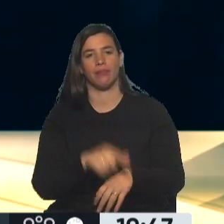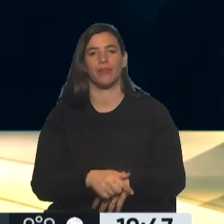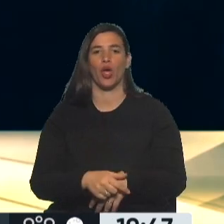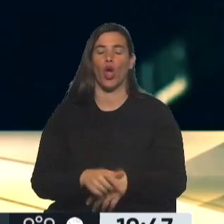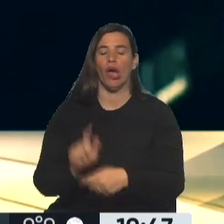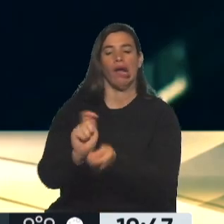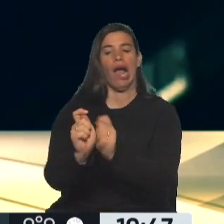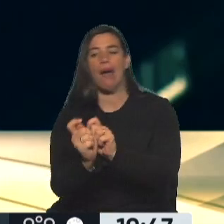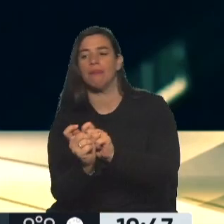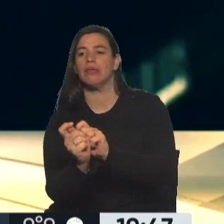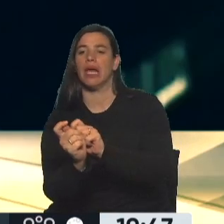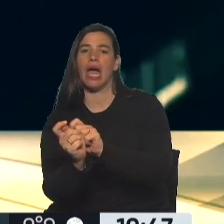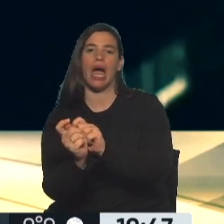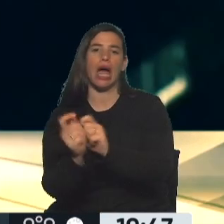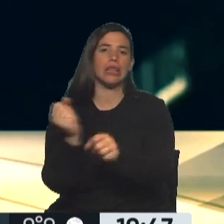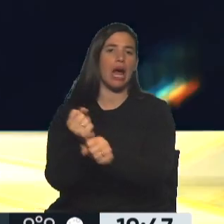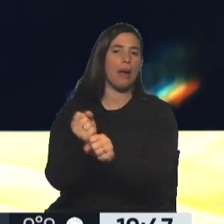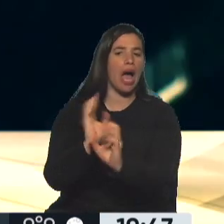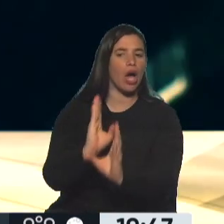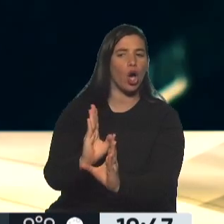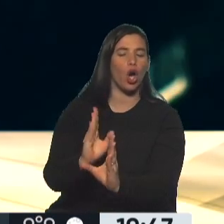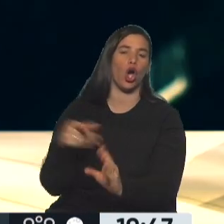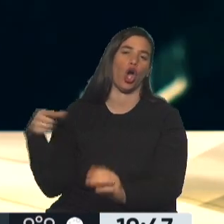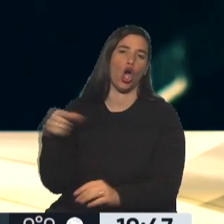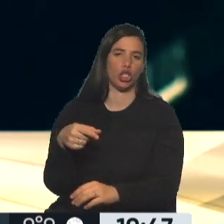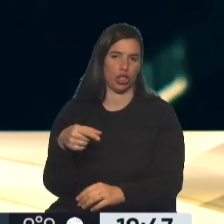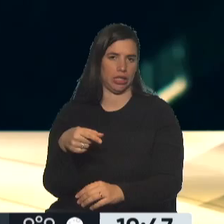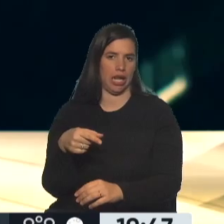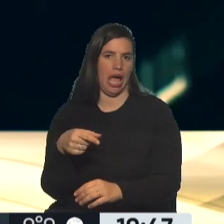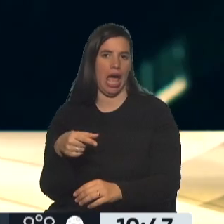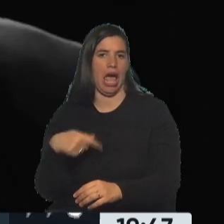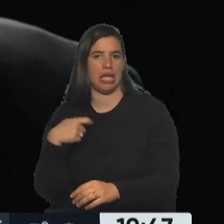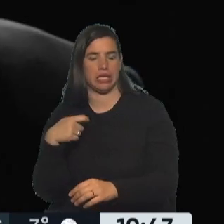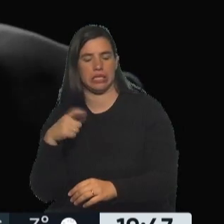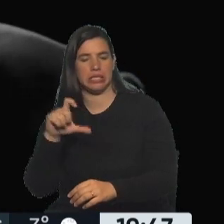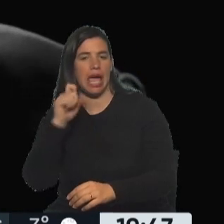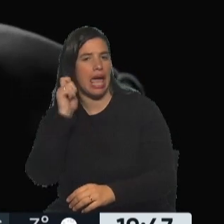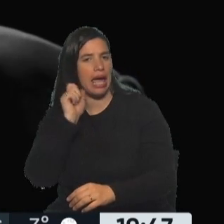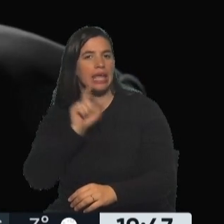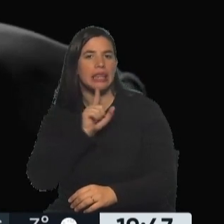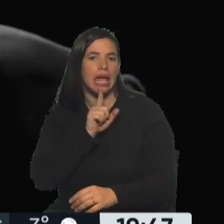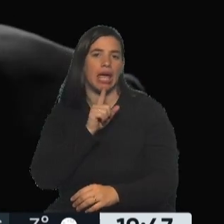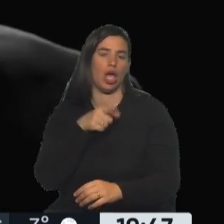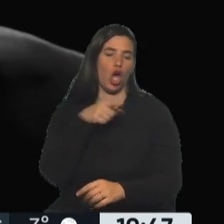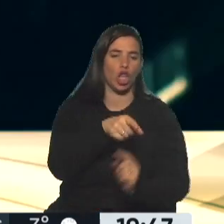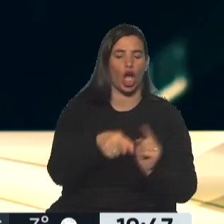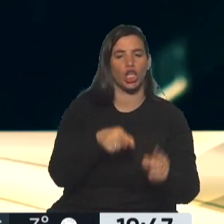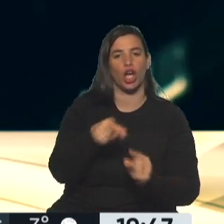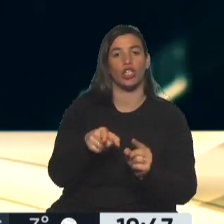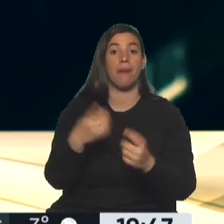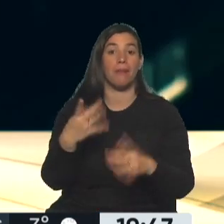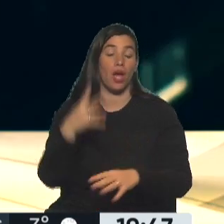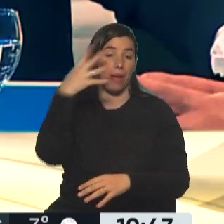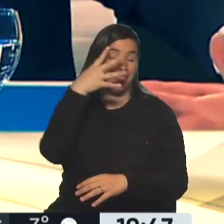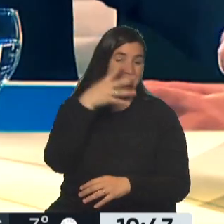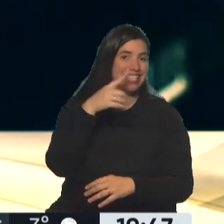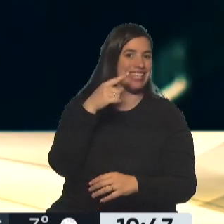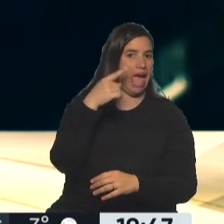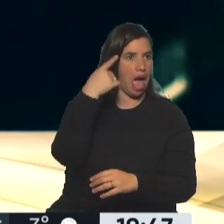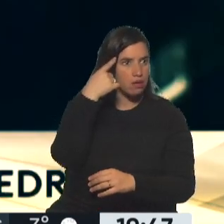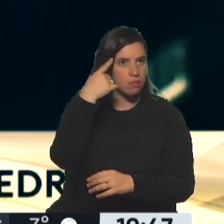audio de Grindetti piensa que un pibe de 15 años mata y sigue con su vida normalmente. Y eso no es verdad. Hay un proceso